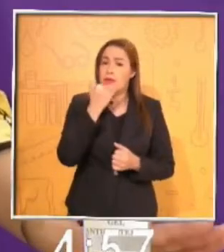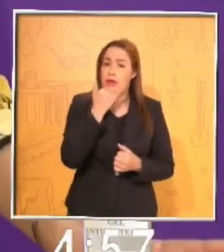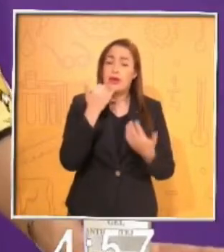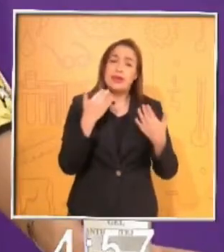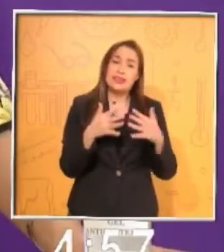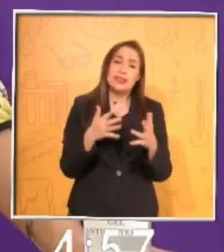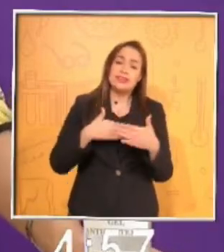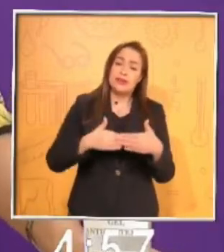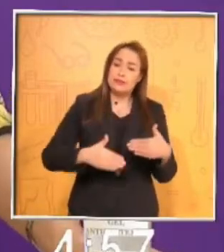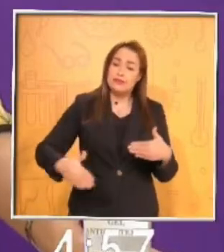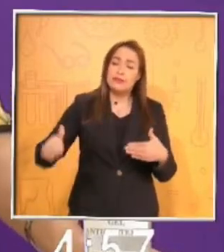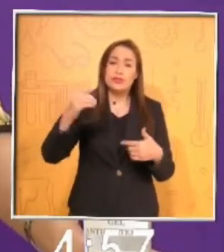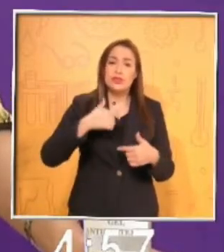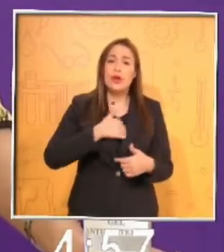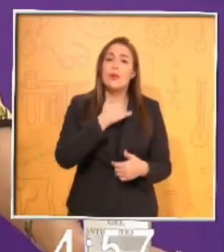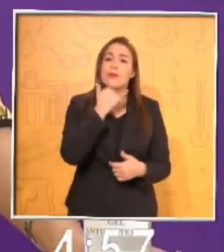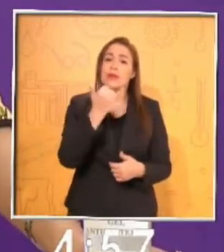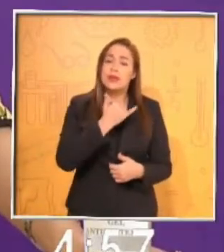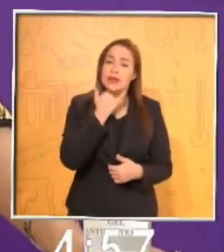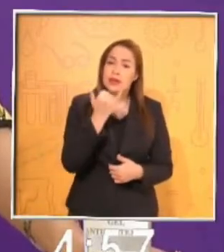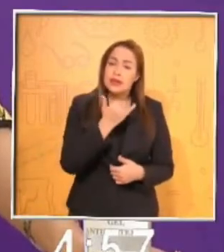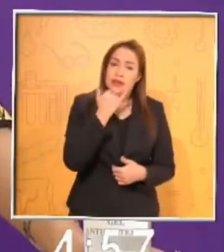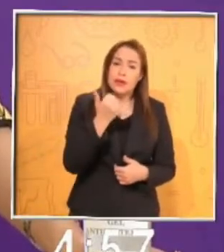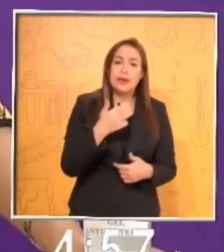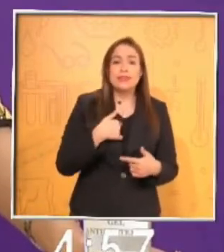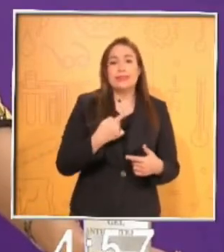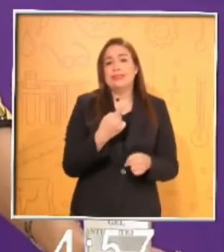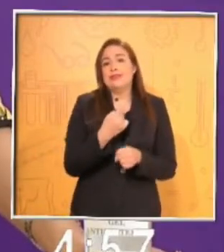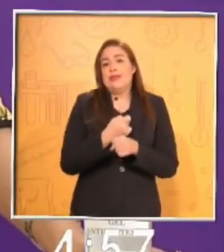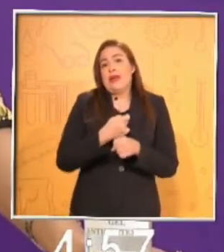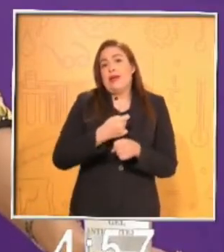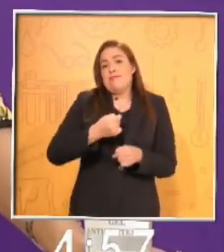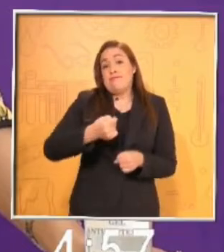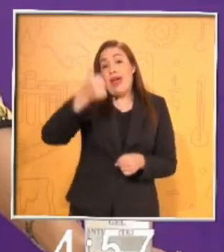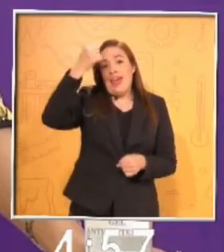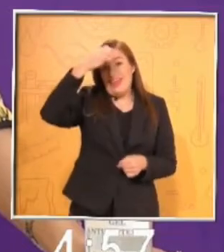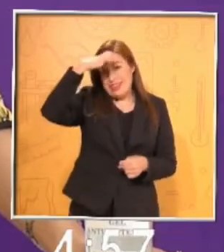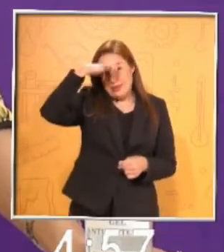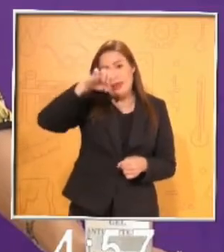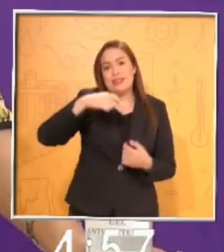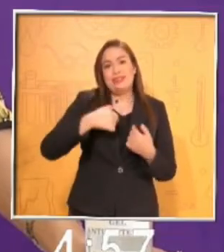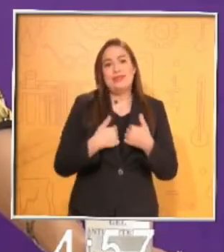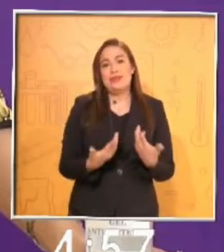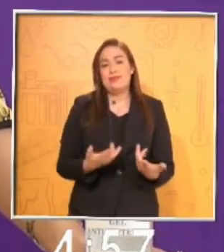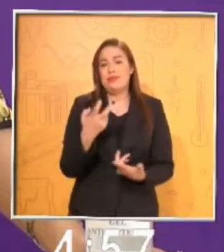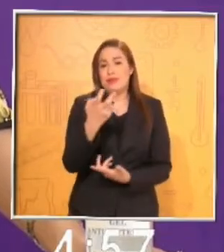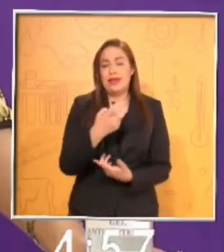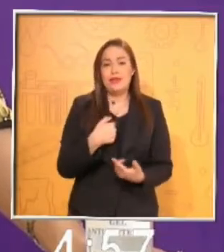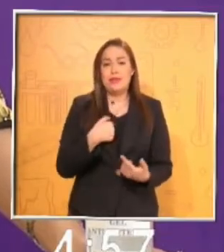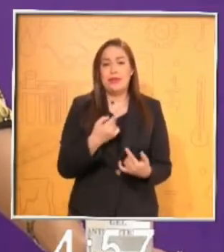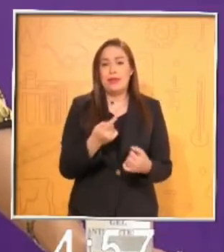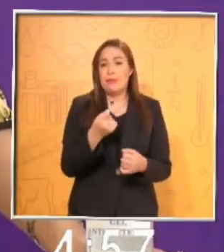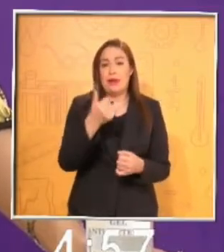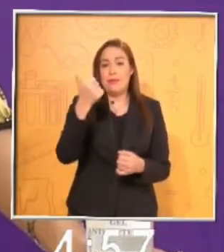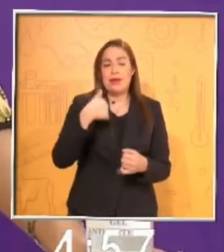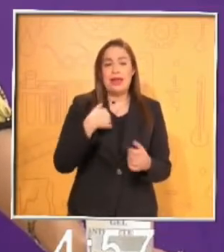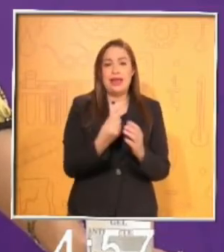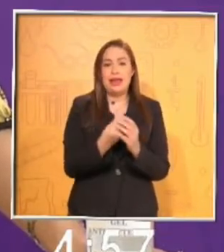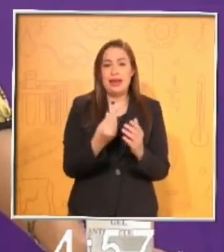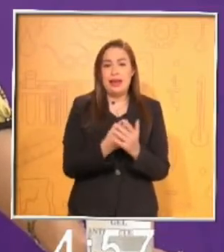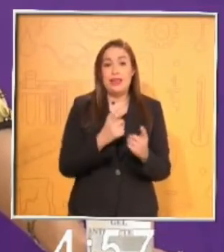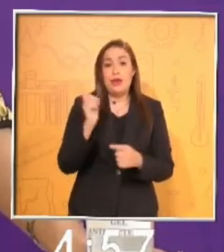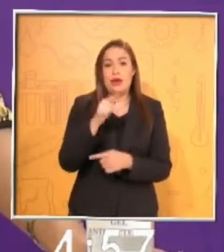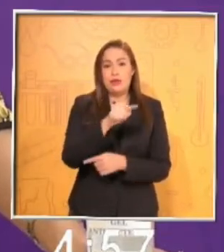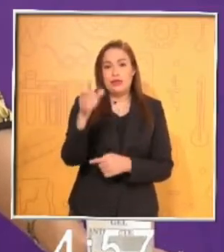any kind of mistake. This is a new experience for me. I expect you have enjoyed the class, and I expect you have learned a